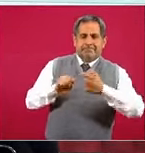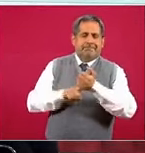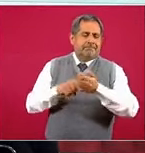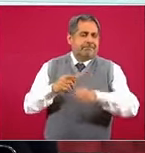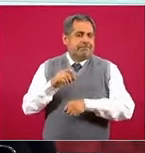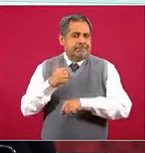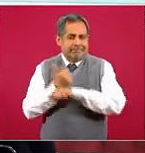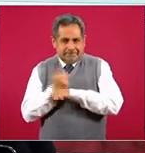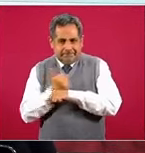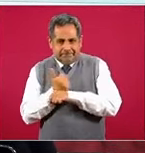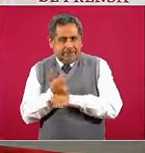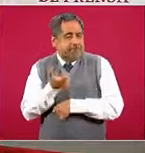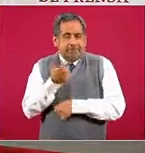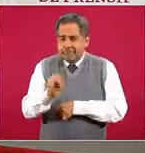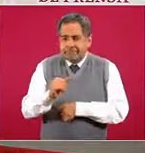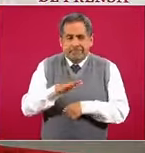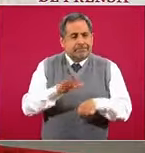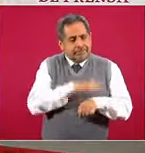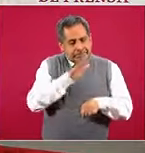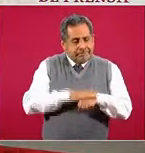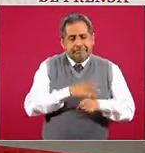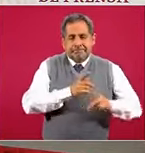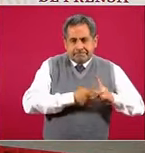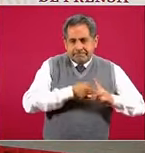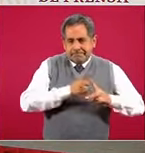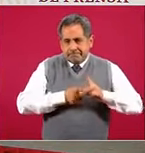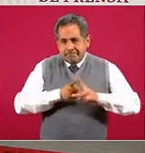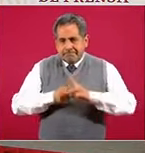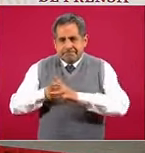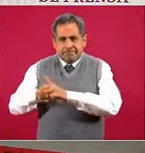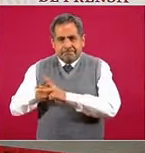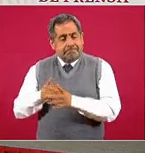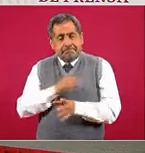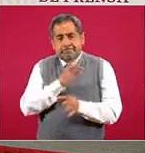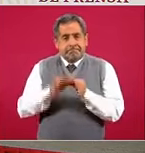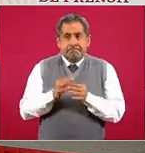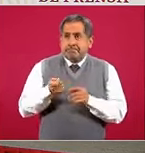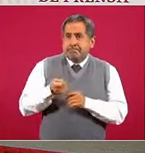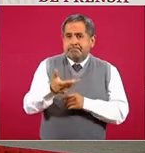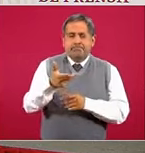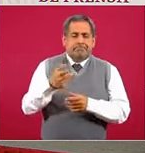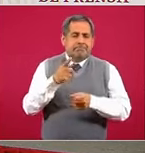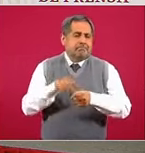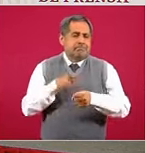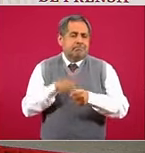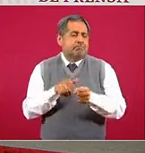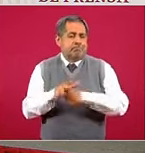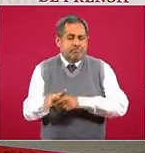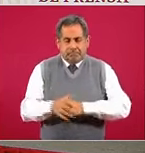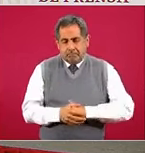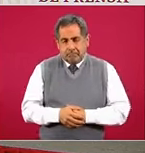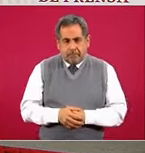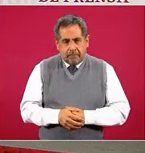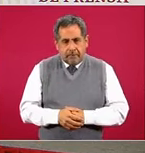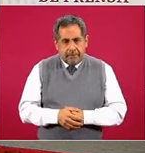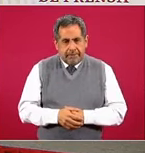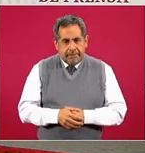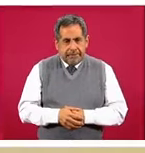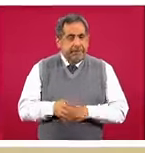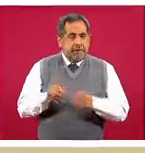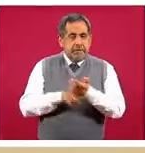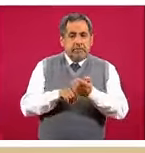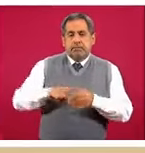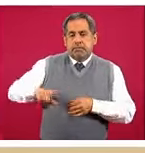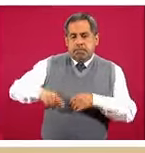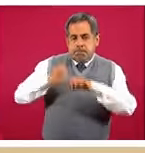esto, así es técnicamente, solamente es técnica. Existe un intercambio, sí, entre los